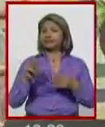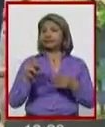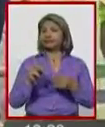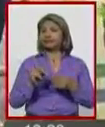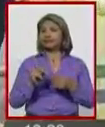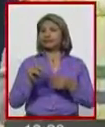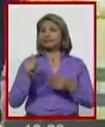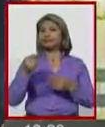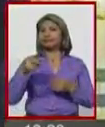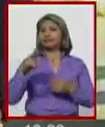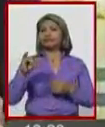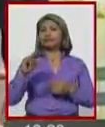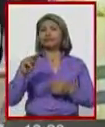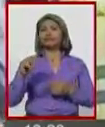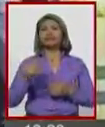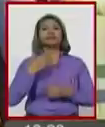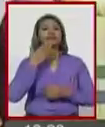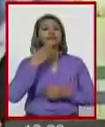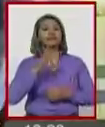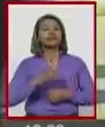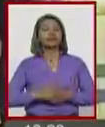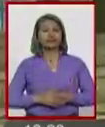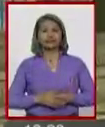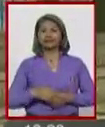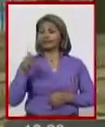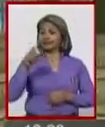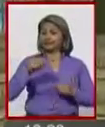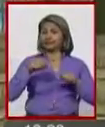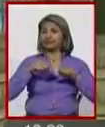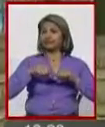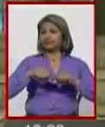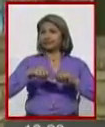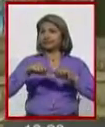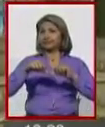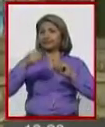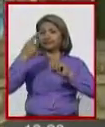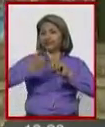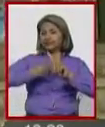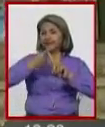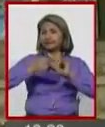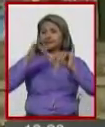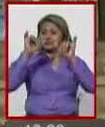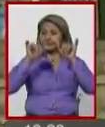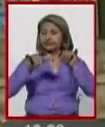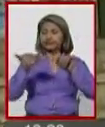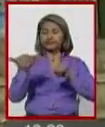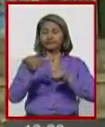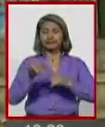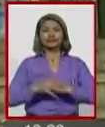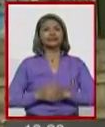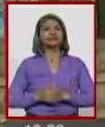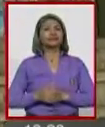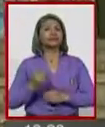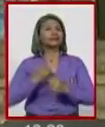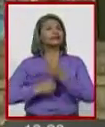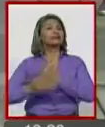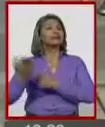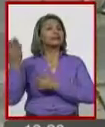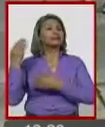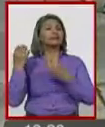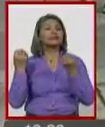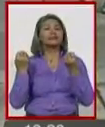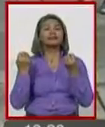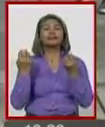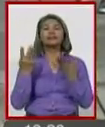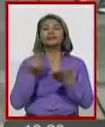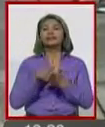siquiera hay el aguinaldo, malo, ¿no? ¿Debería mantenerse las mensualidades anteriores? Claro que sí. ¿El año pasado cuánto pagó?